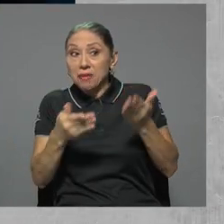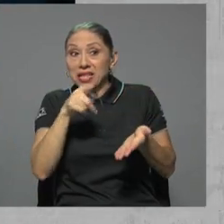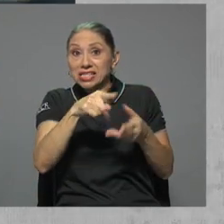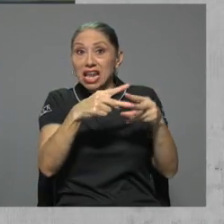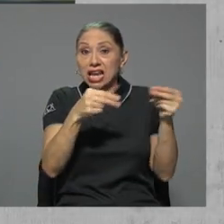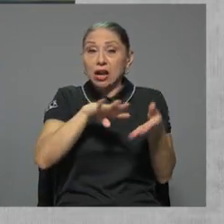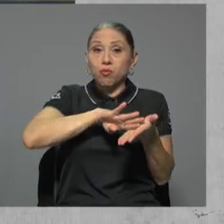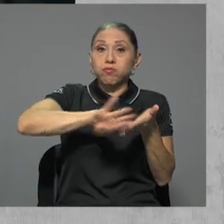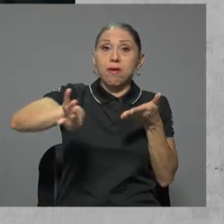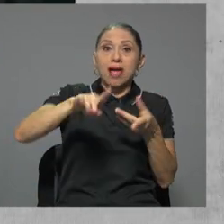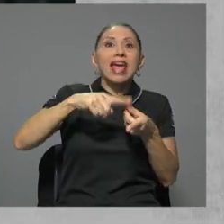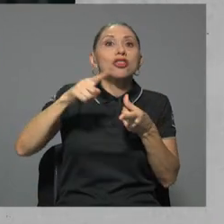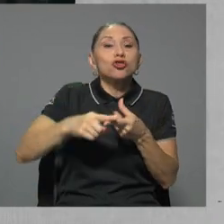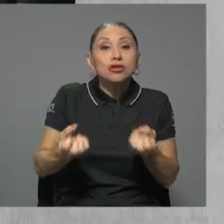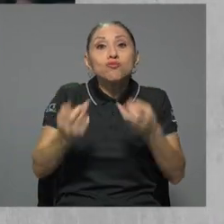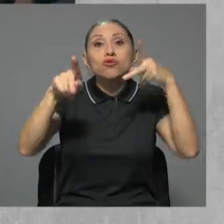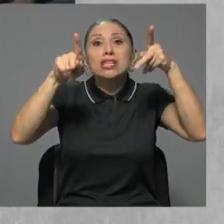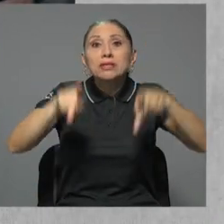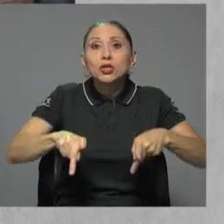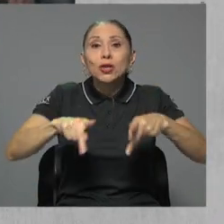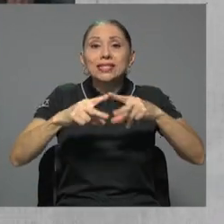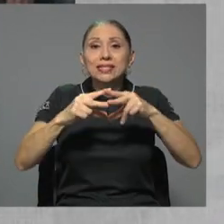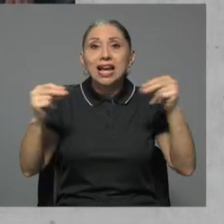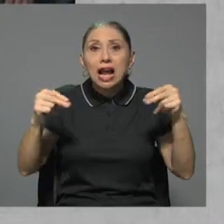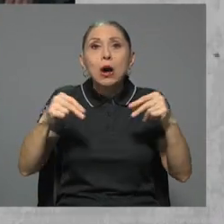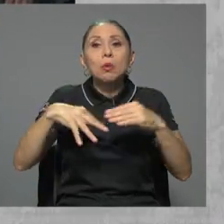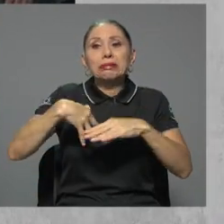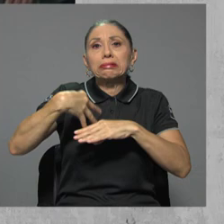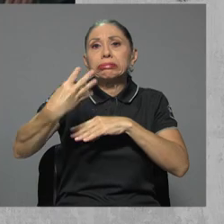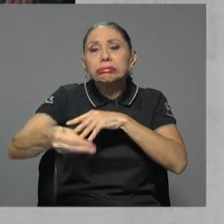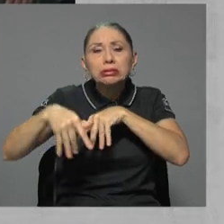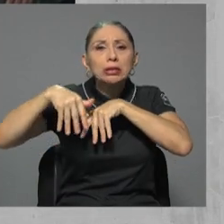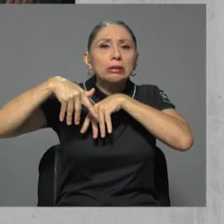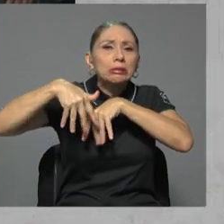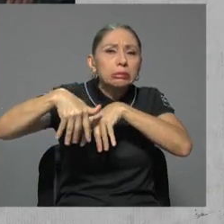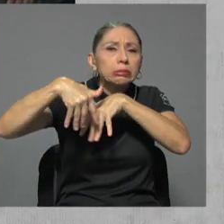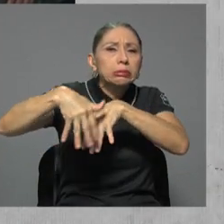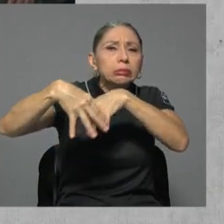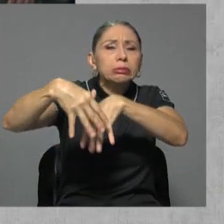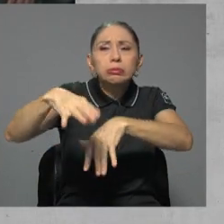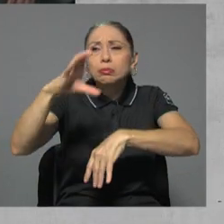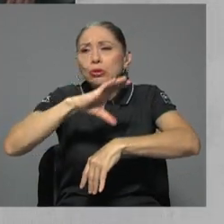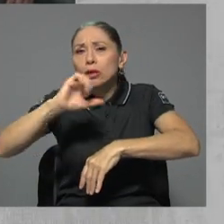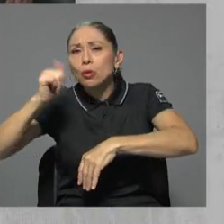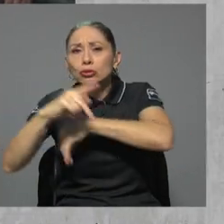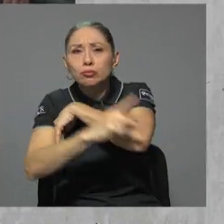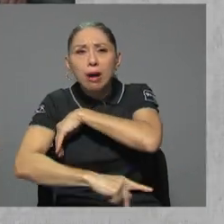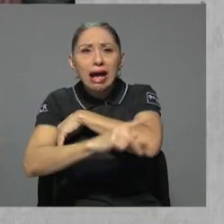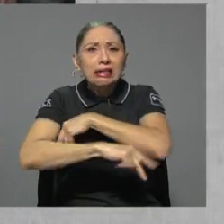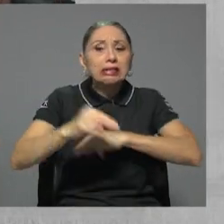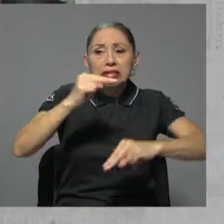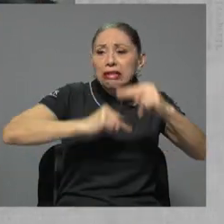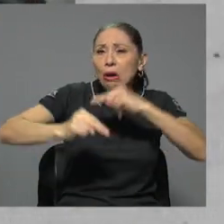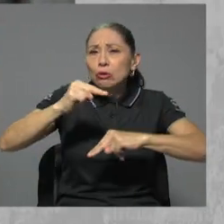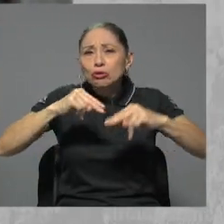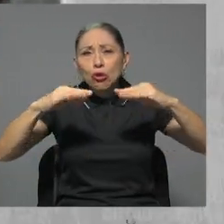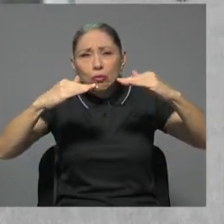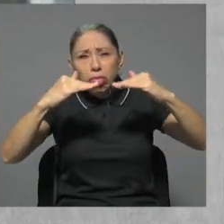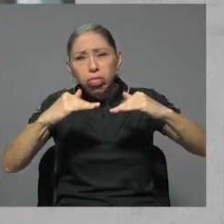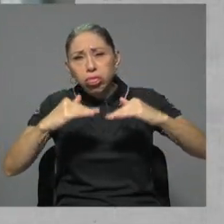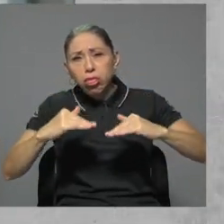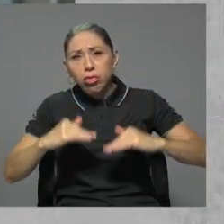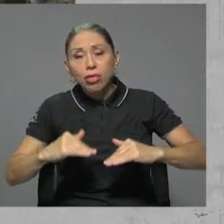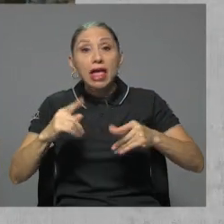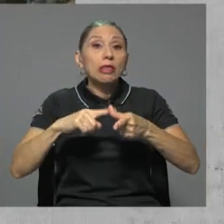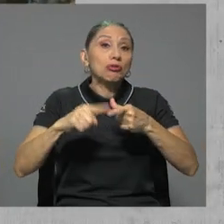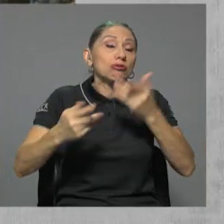salida de nicaragüenses de emigración un aumento de la migración pues caídas en el comercio y demás ortega pues podría iniciar negociando justamente